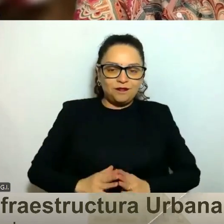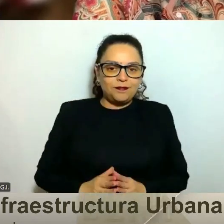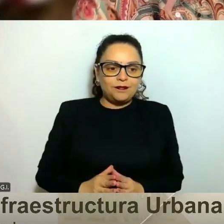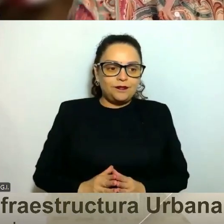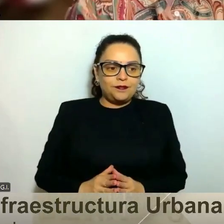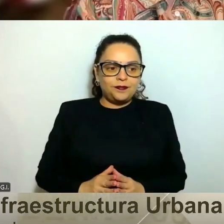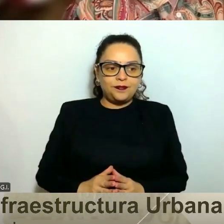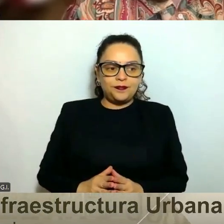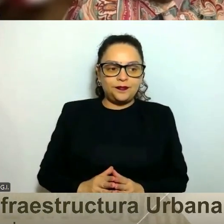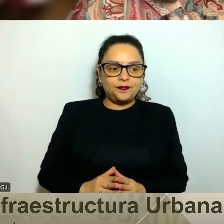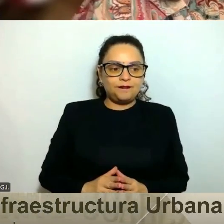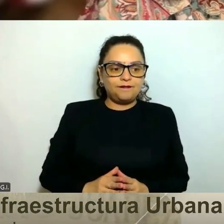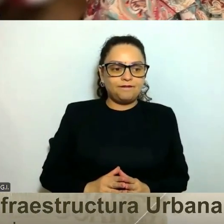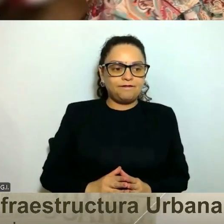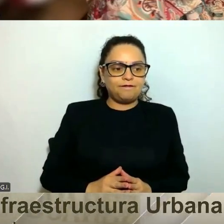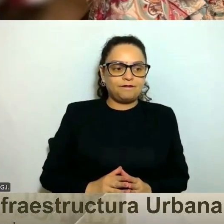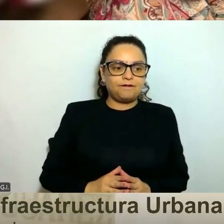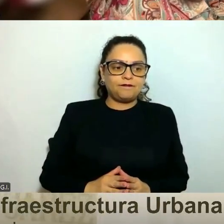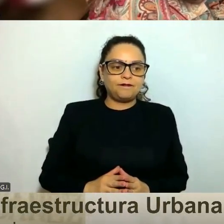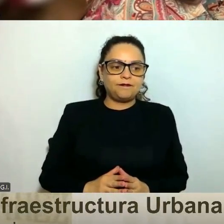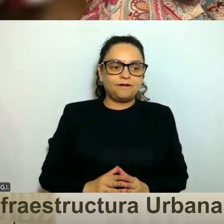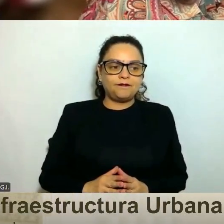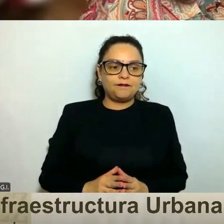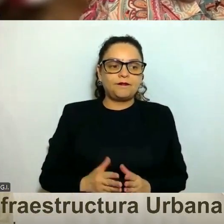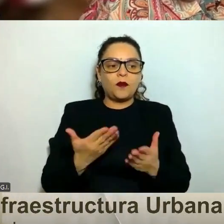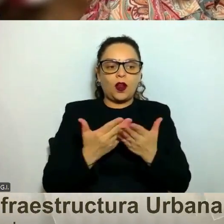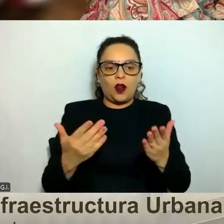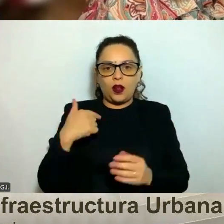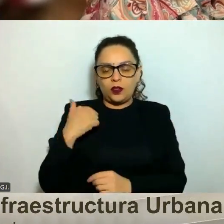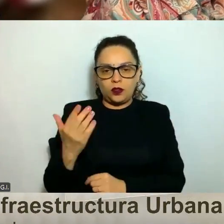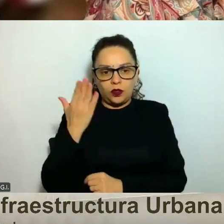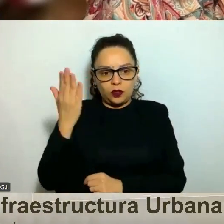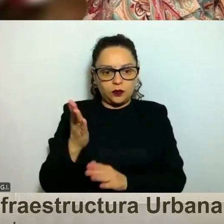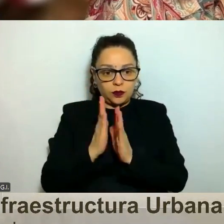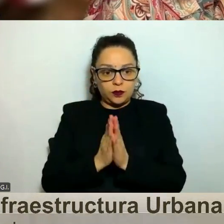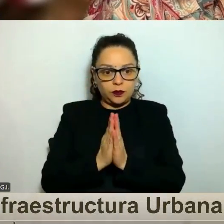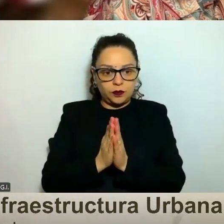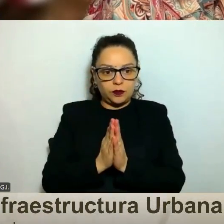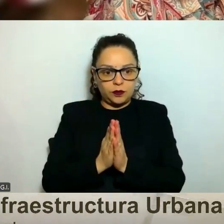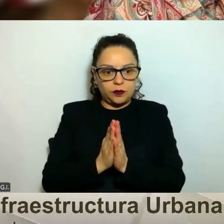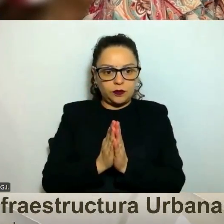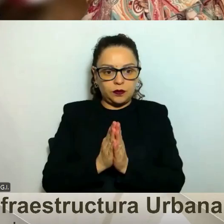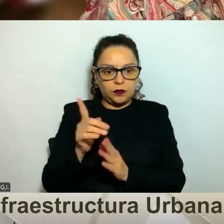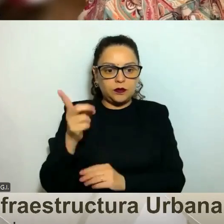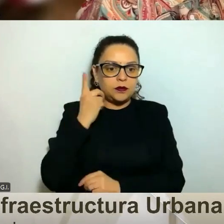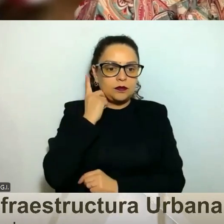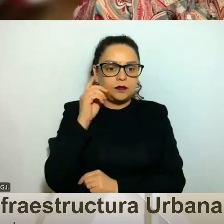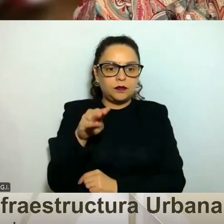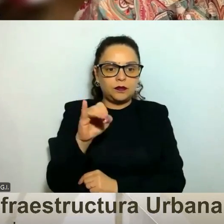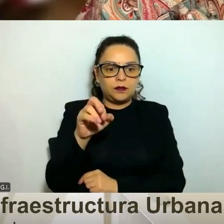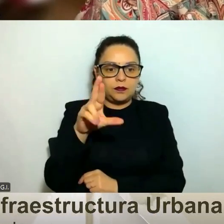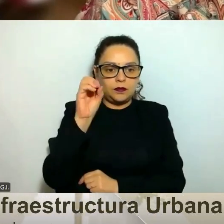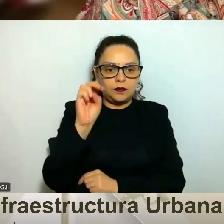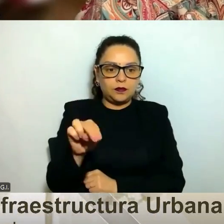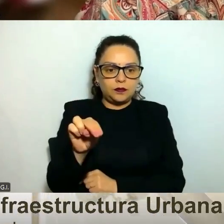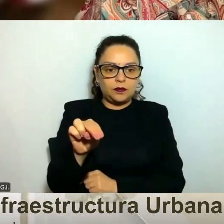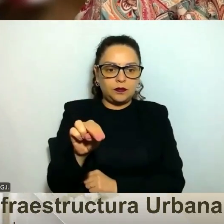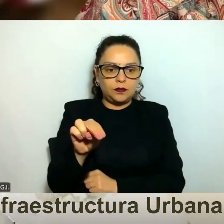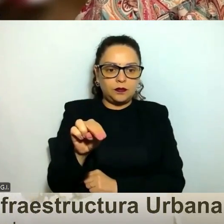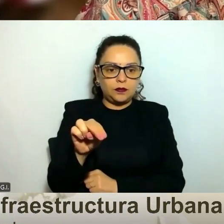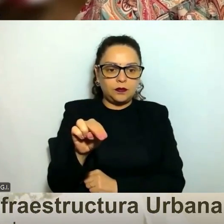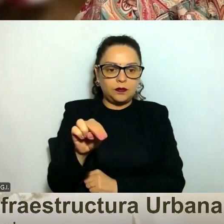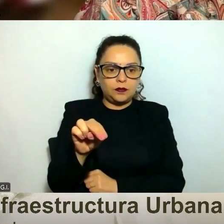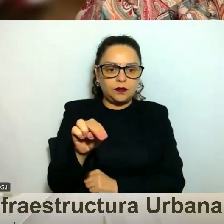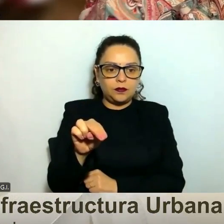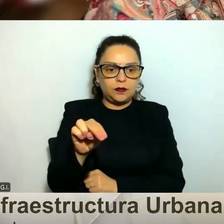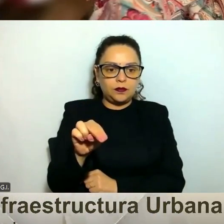Pues atendiendo estas consideraciones, le pediría, si fuera tan gentil, diputado Mirón, si pudiéramos poner a consideración de